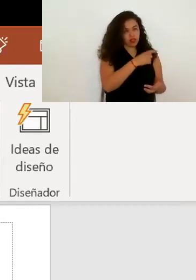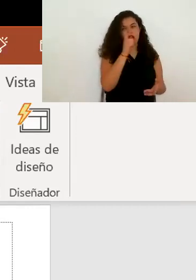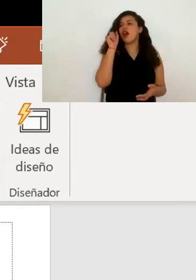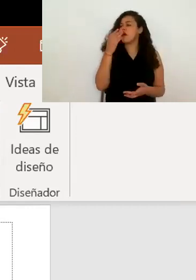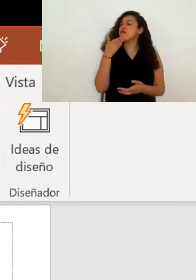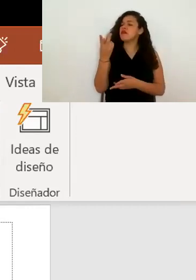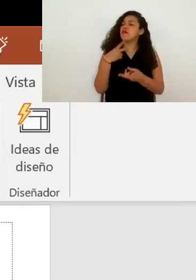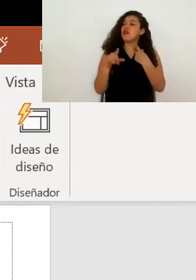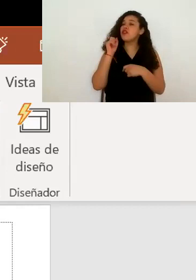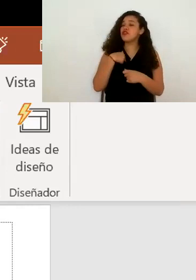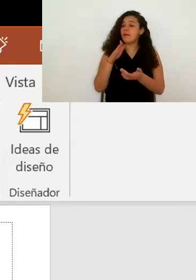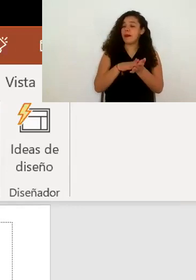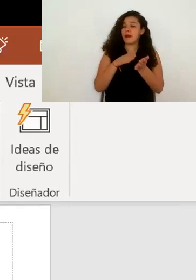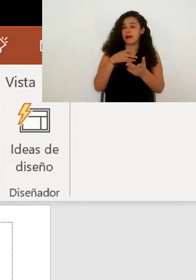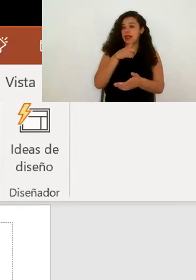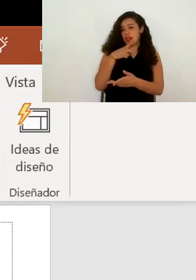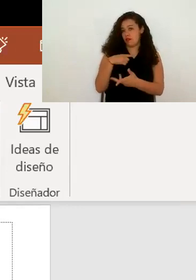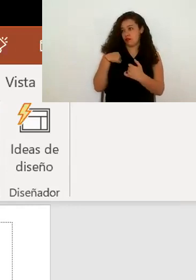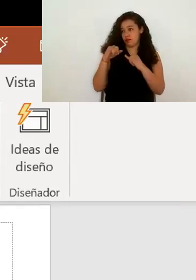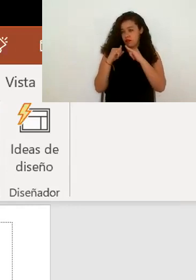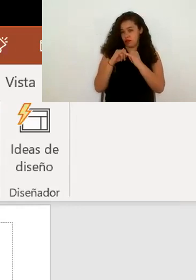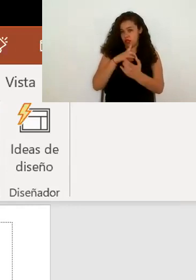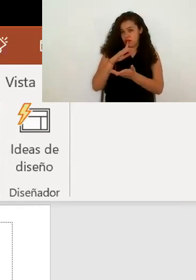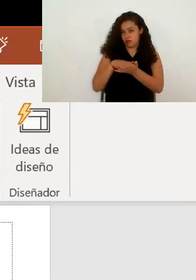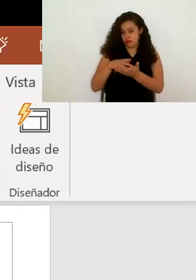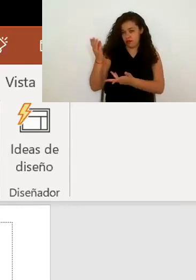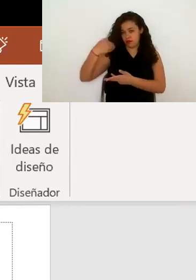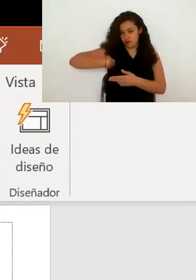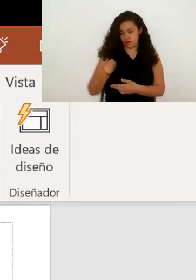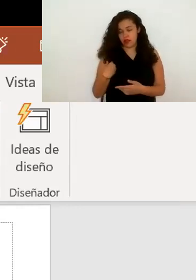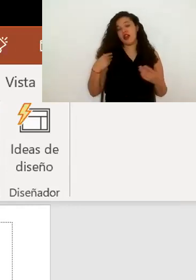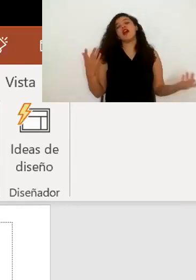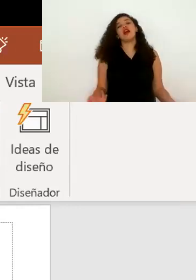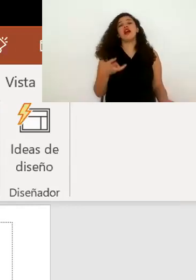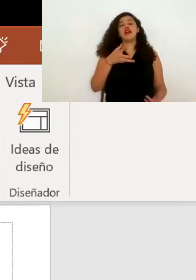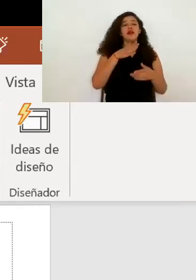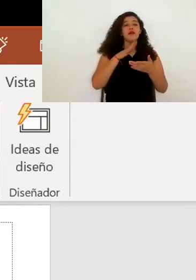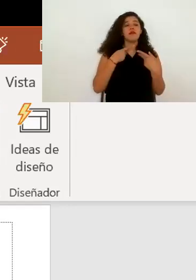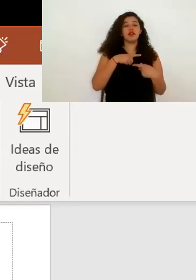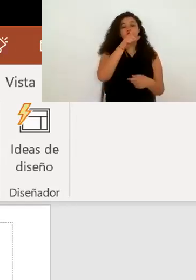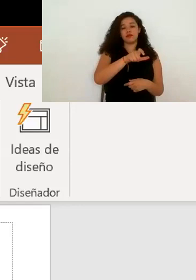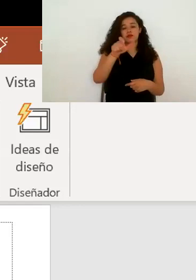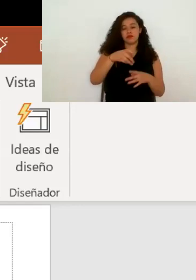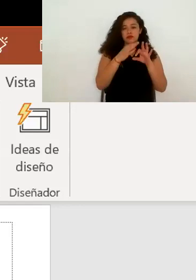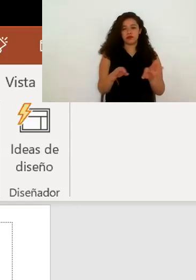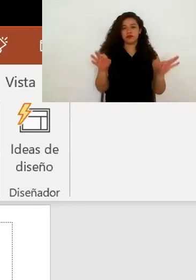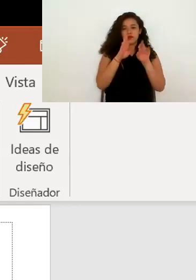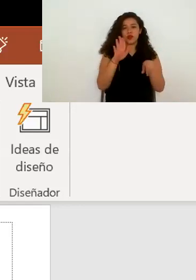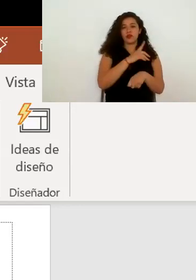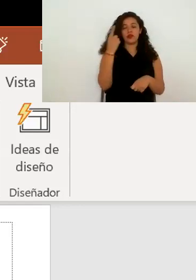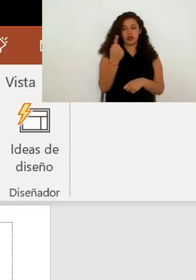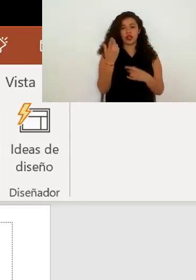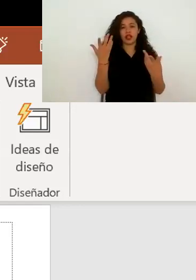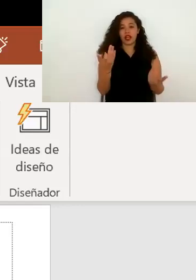El expediente personal es importante porque pues va dando la evidencia de la